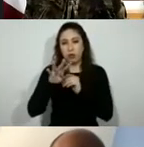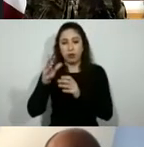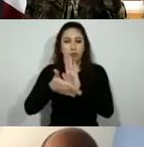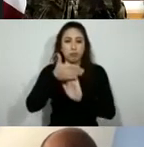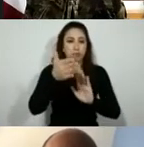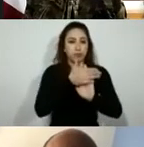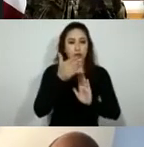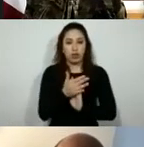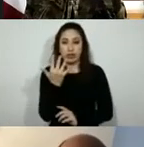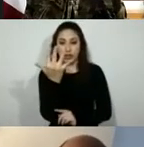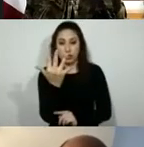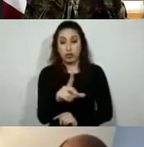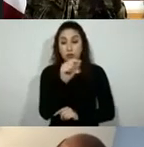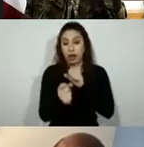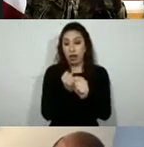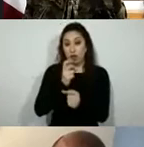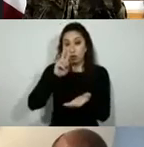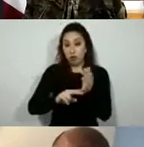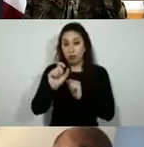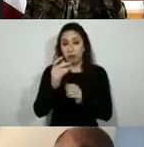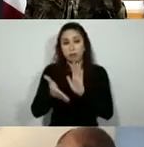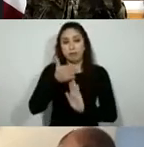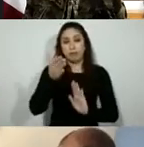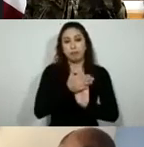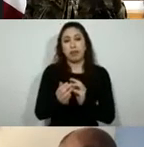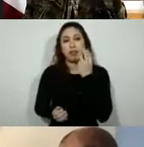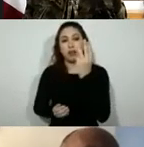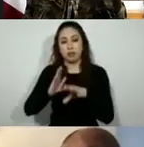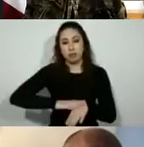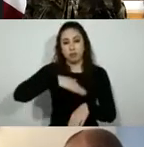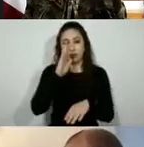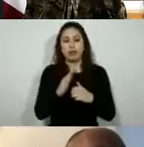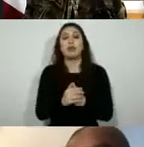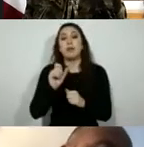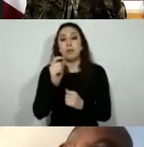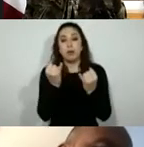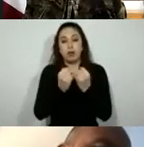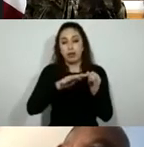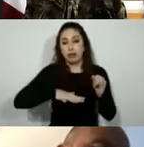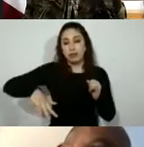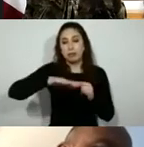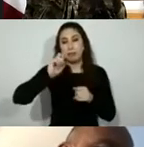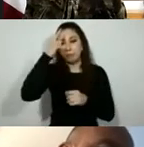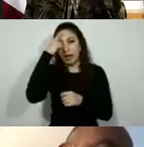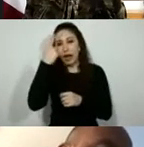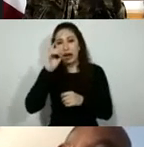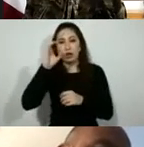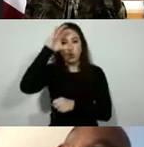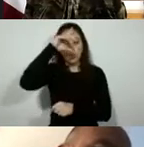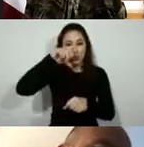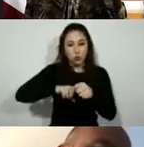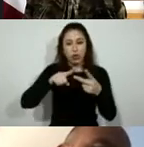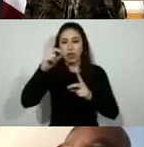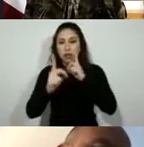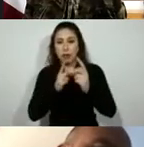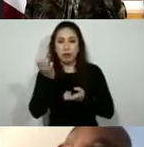en el 2021 construiremos 3 más. Ampliamos la infraestructura cultural, educativa, deportiva y recreativa